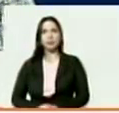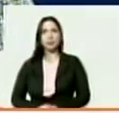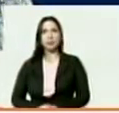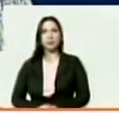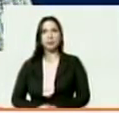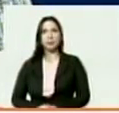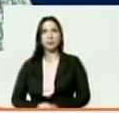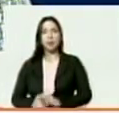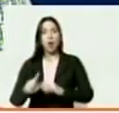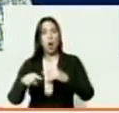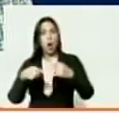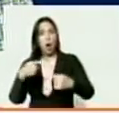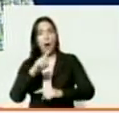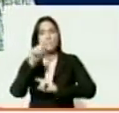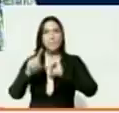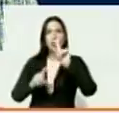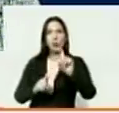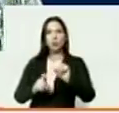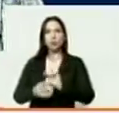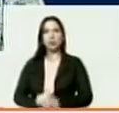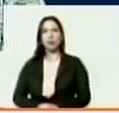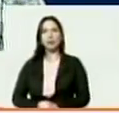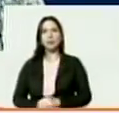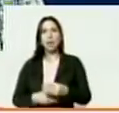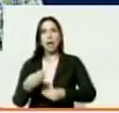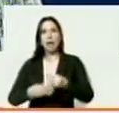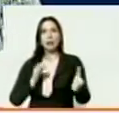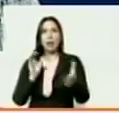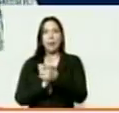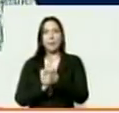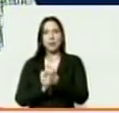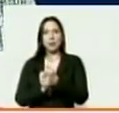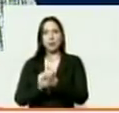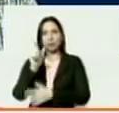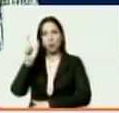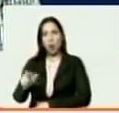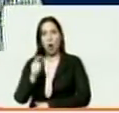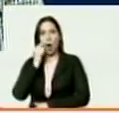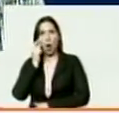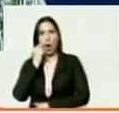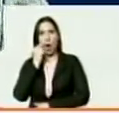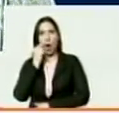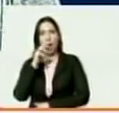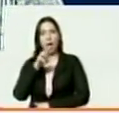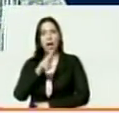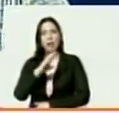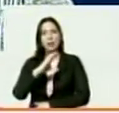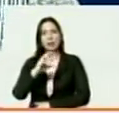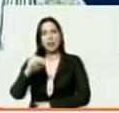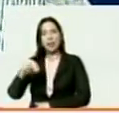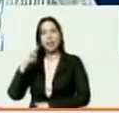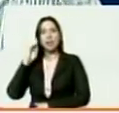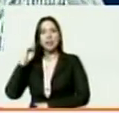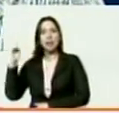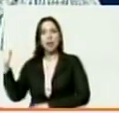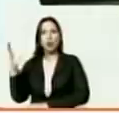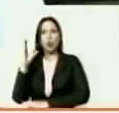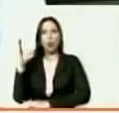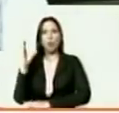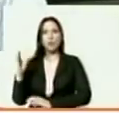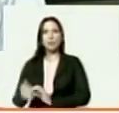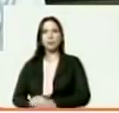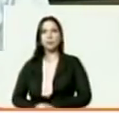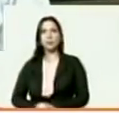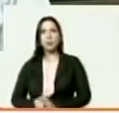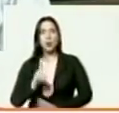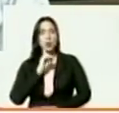La próxima pregunta la formula el colega Alejandro Villegas de RCN Radio Colombia. Mi